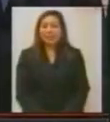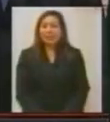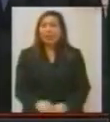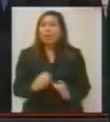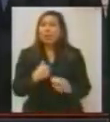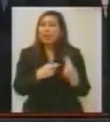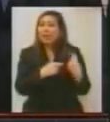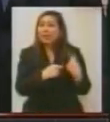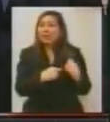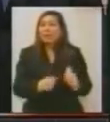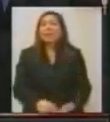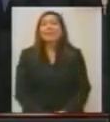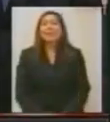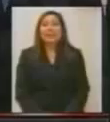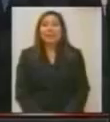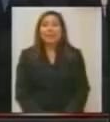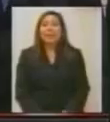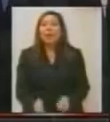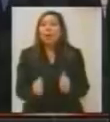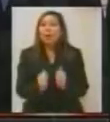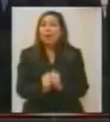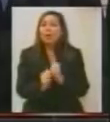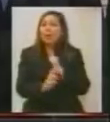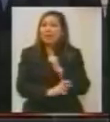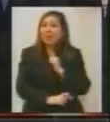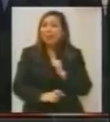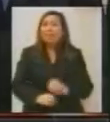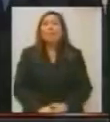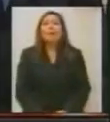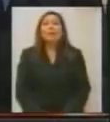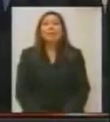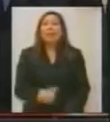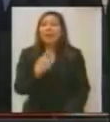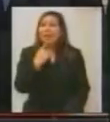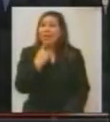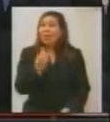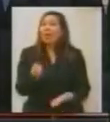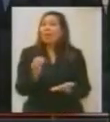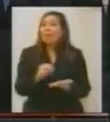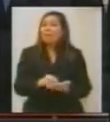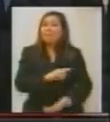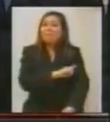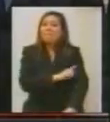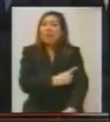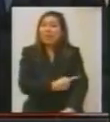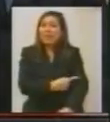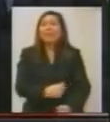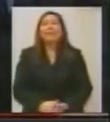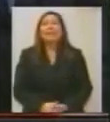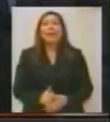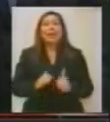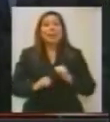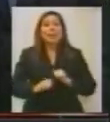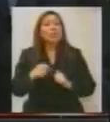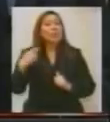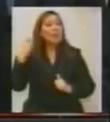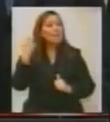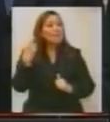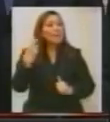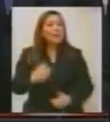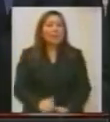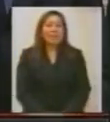Nuestro compromiso con el país, repito nuevamente, es fortalecer las acciones de